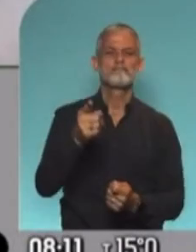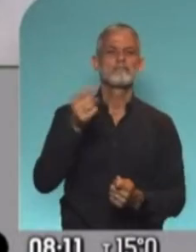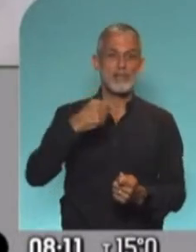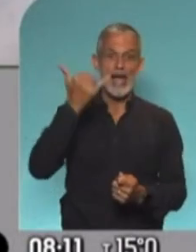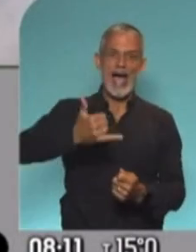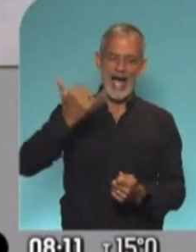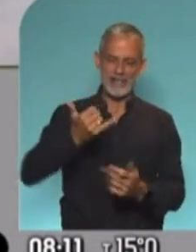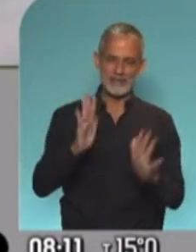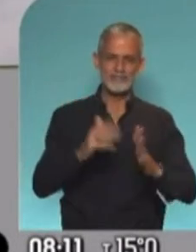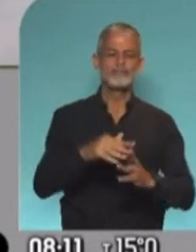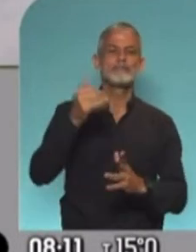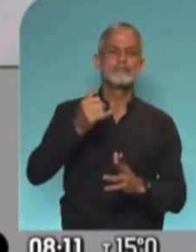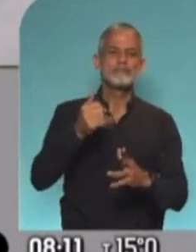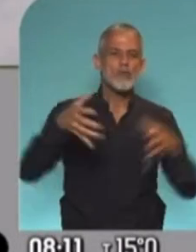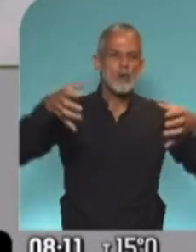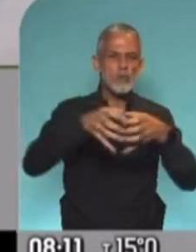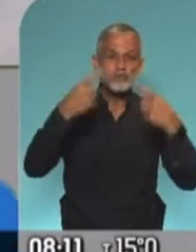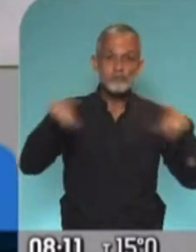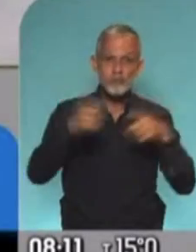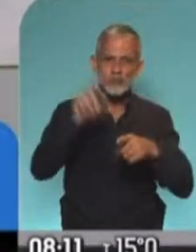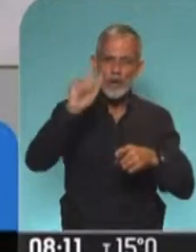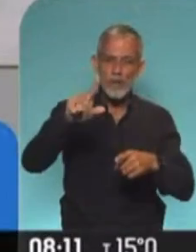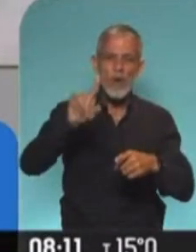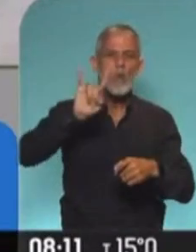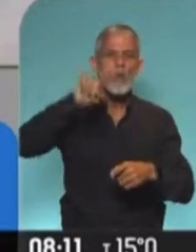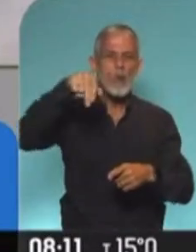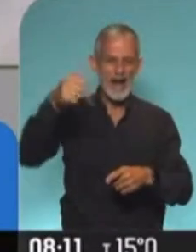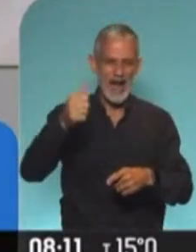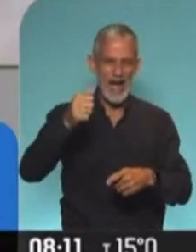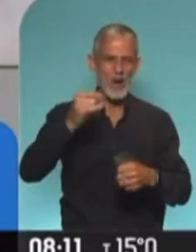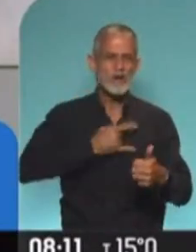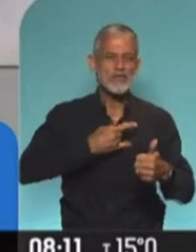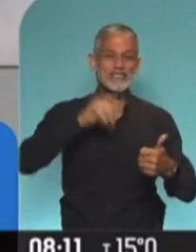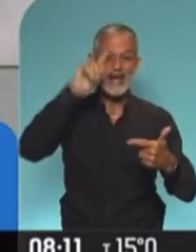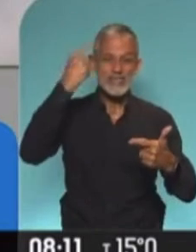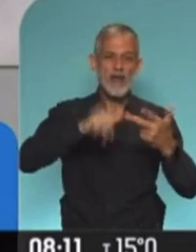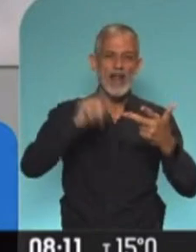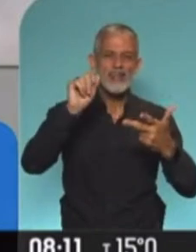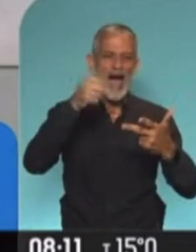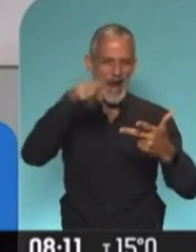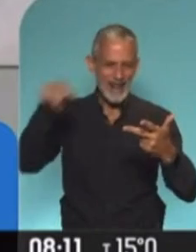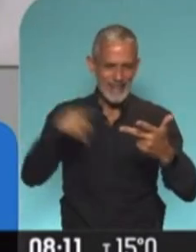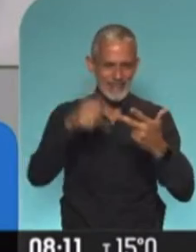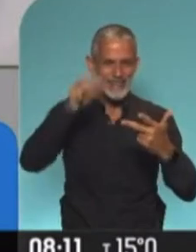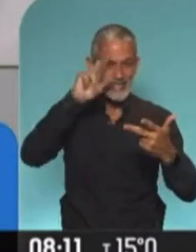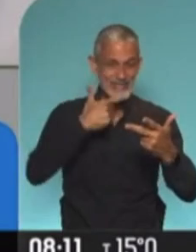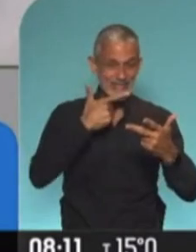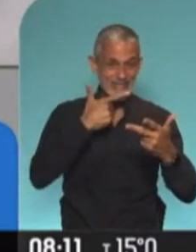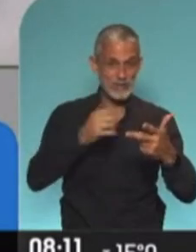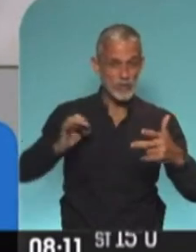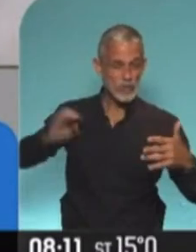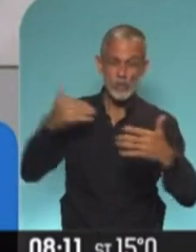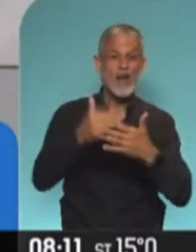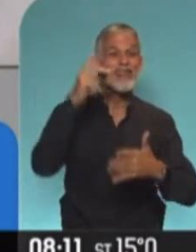Hablemos de tango y propiamente de la Orquesta de Tango de la UNA, de la Universidad Nacional de las Artes, que está celebrando sus 10 años